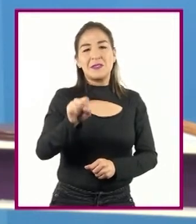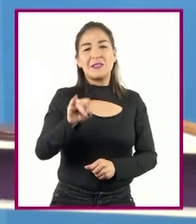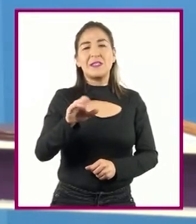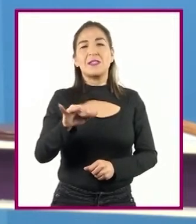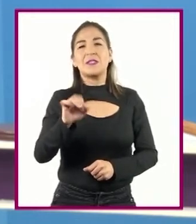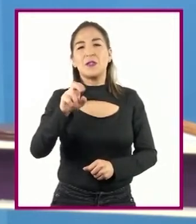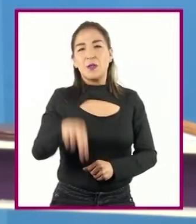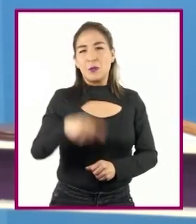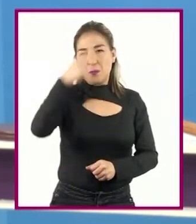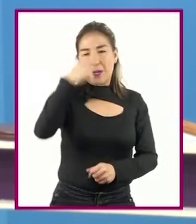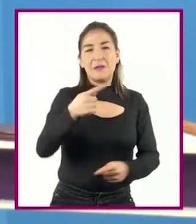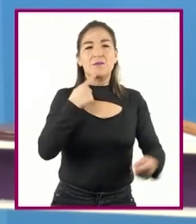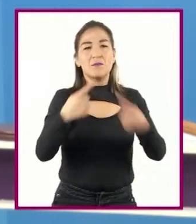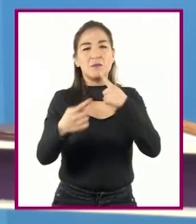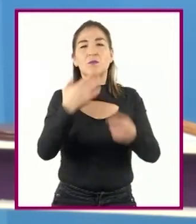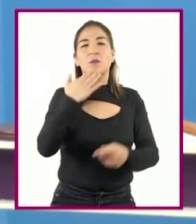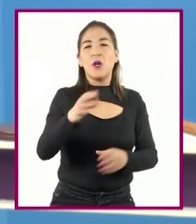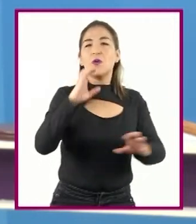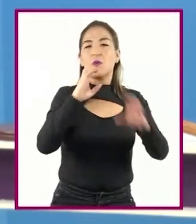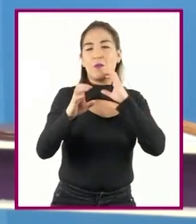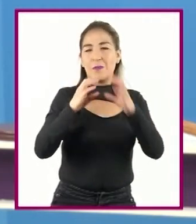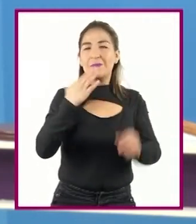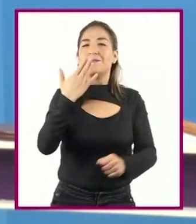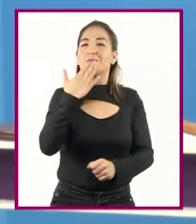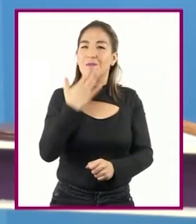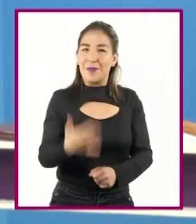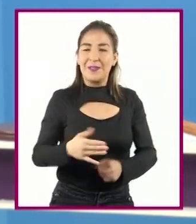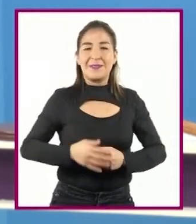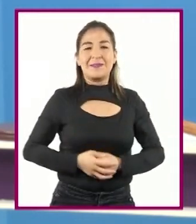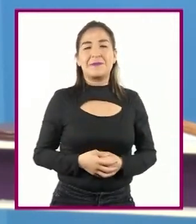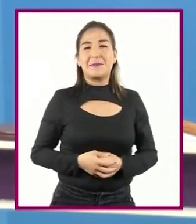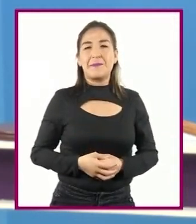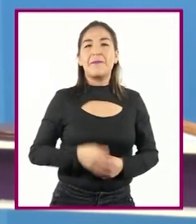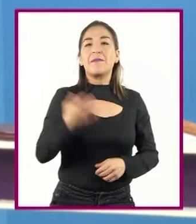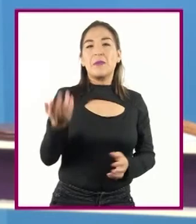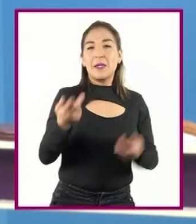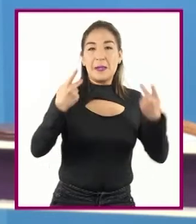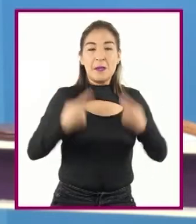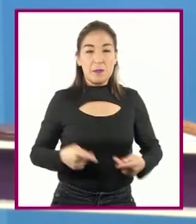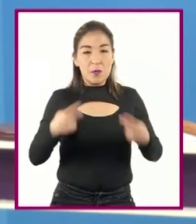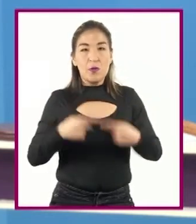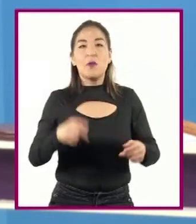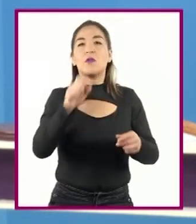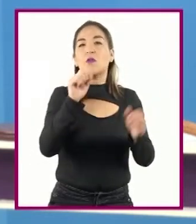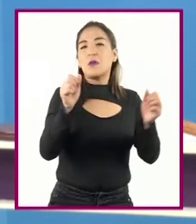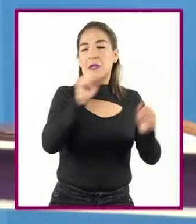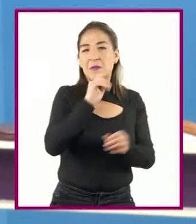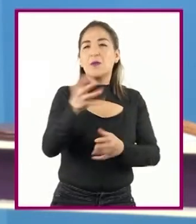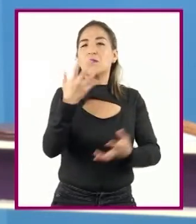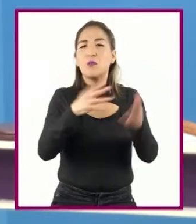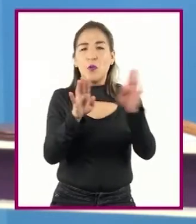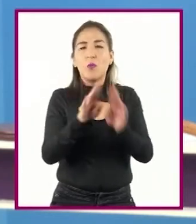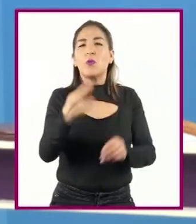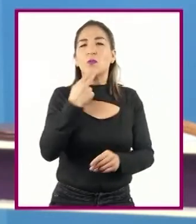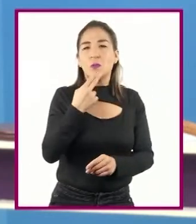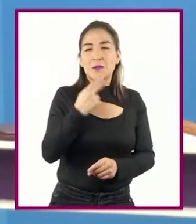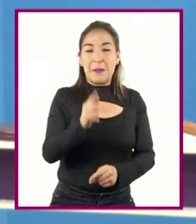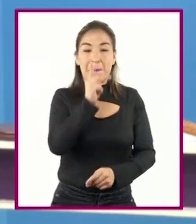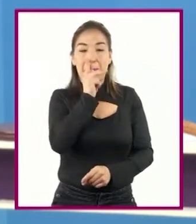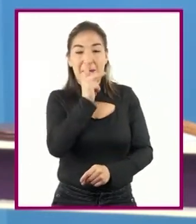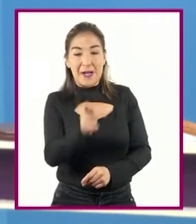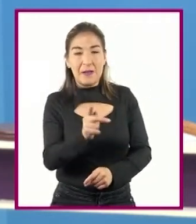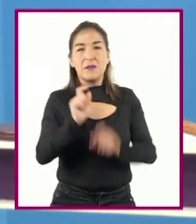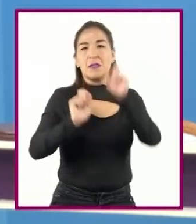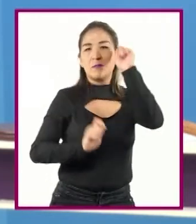diálogo productivo y una comunicación asertiva, tanto con el uso de las palabras como con las